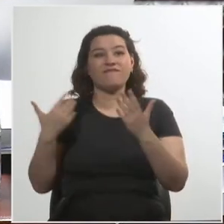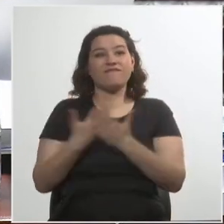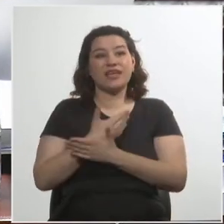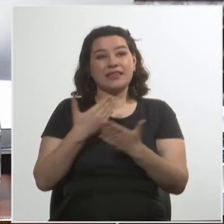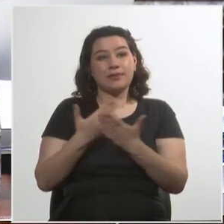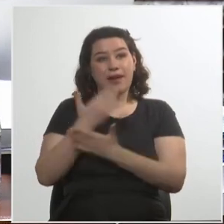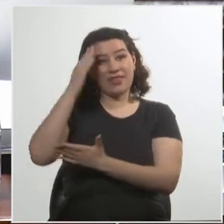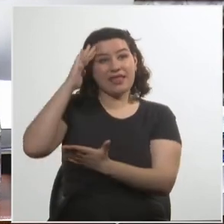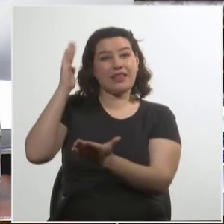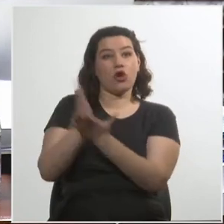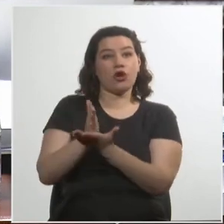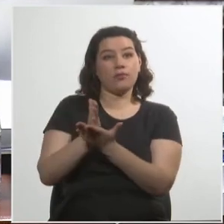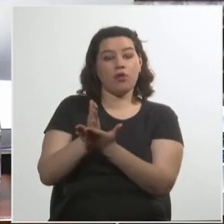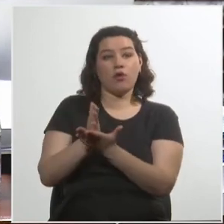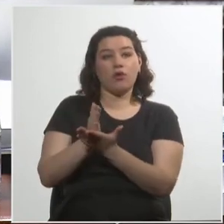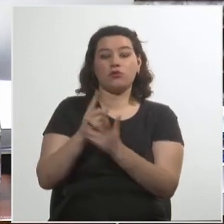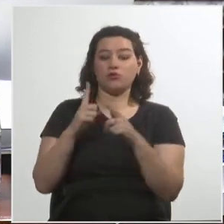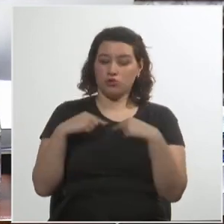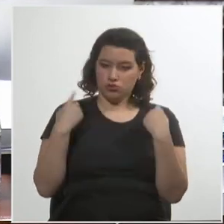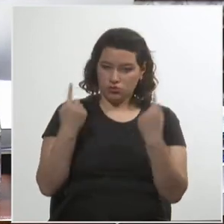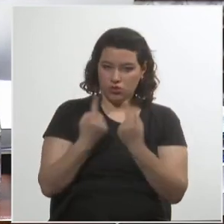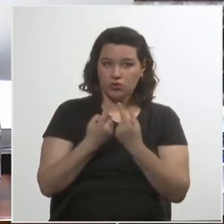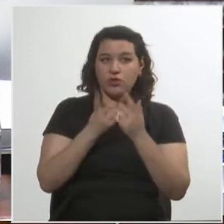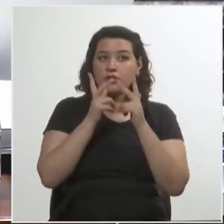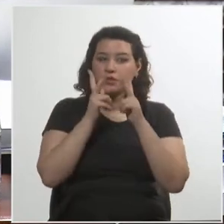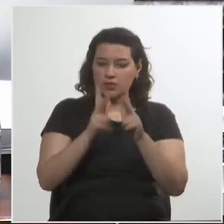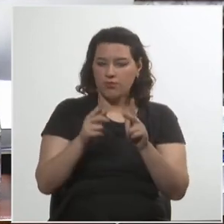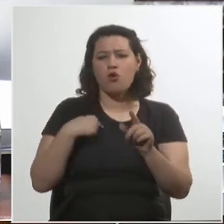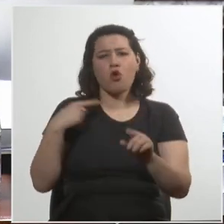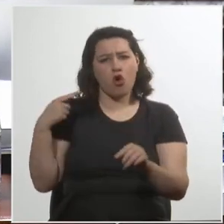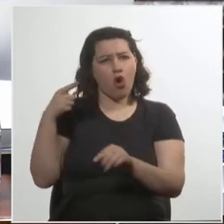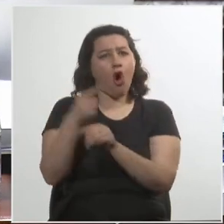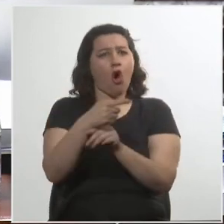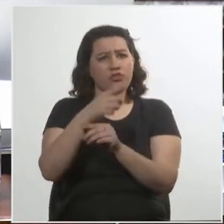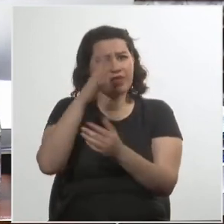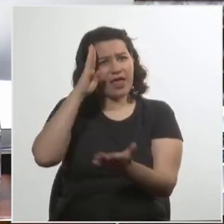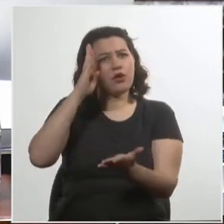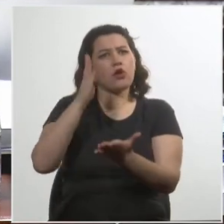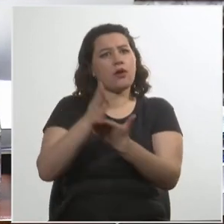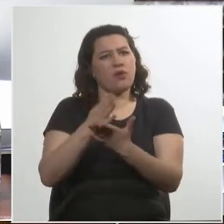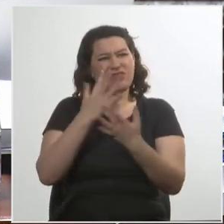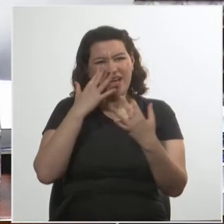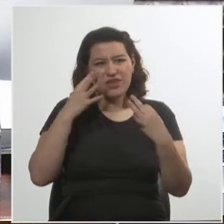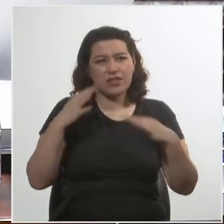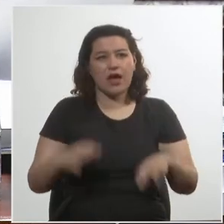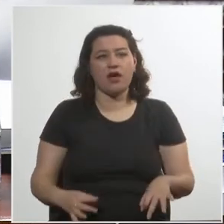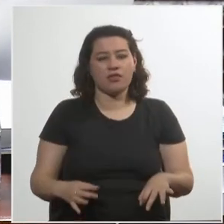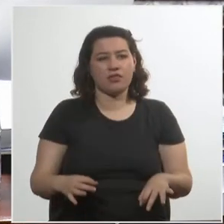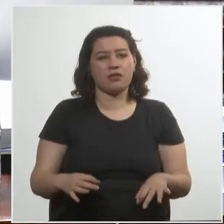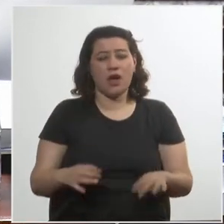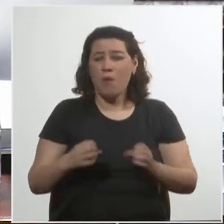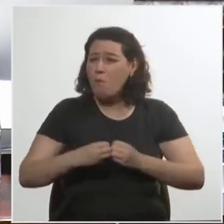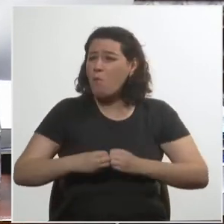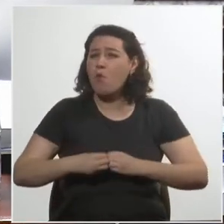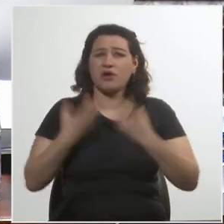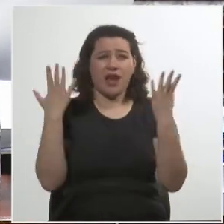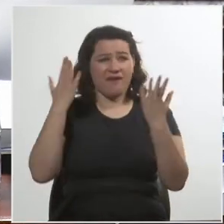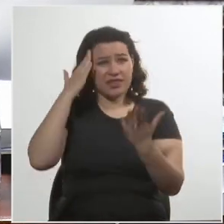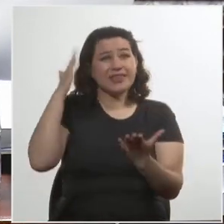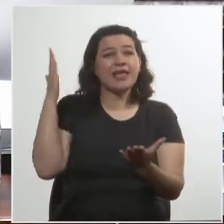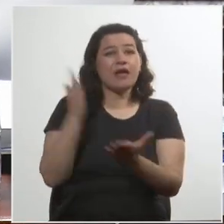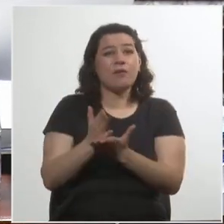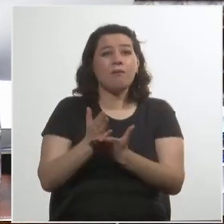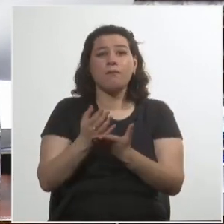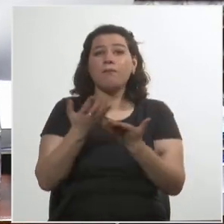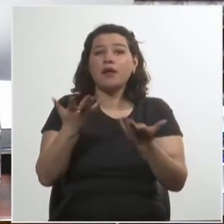del terrorismo de estado que insistimos lo condenamos Y de verdad que consideramos que es gravísimo el terrorismo de